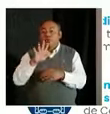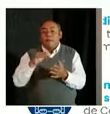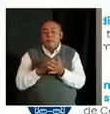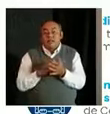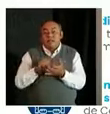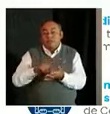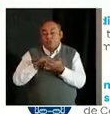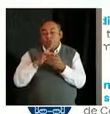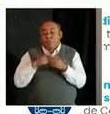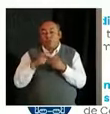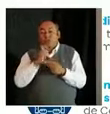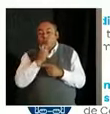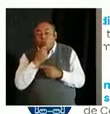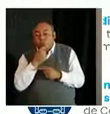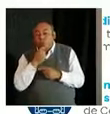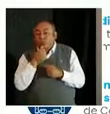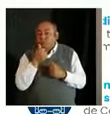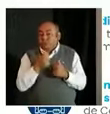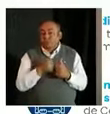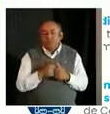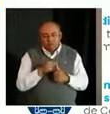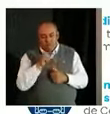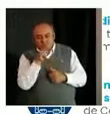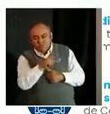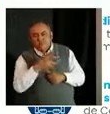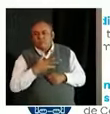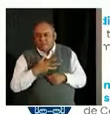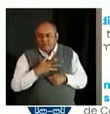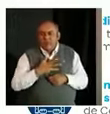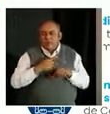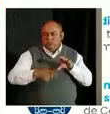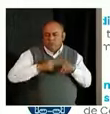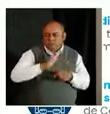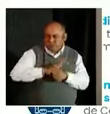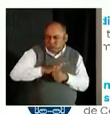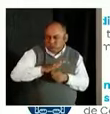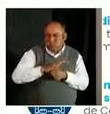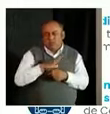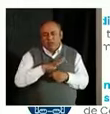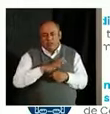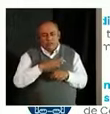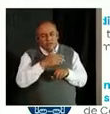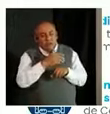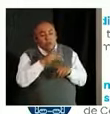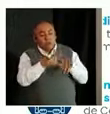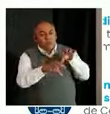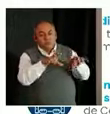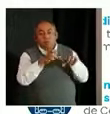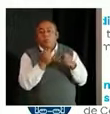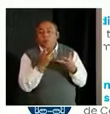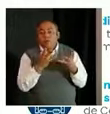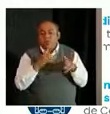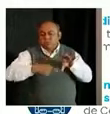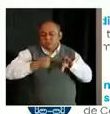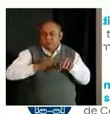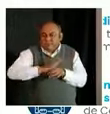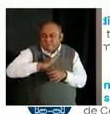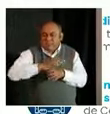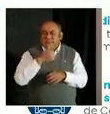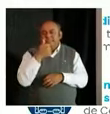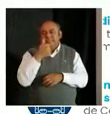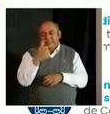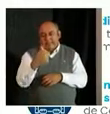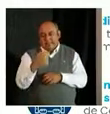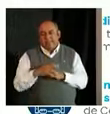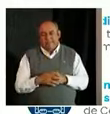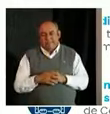de bombeo, cada una de estas estaciones de bombeo con 6 equipos de bombeo, con 6 bombas. Son bombas de